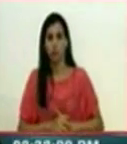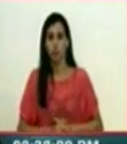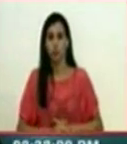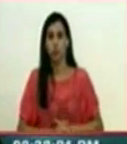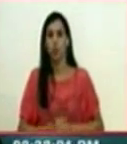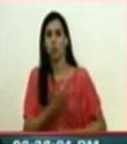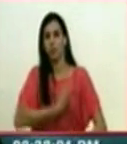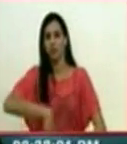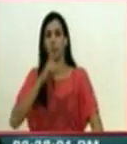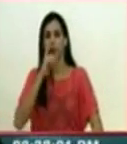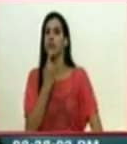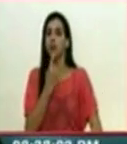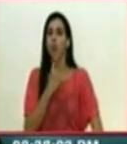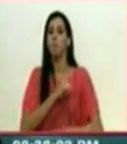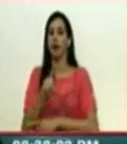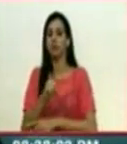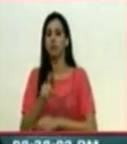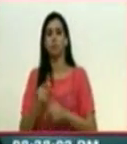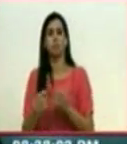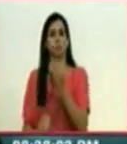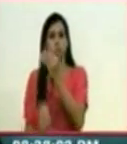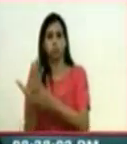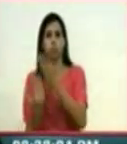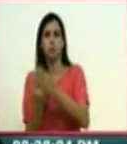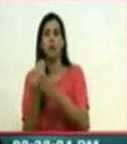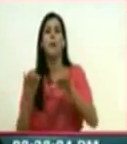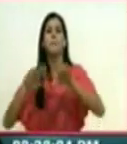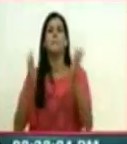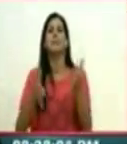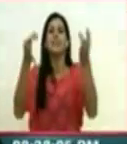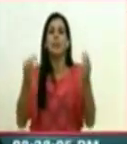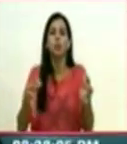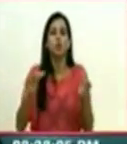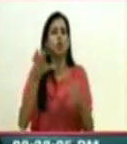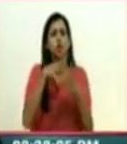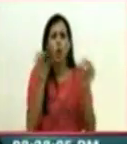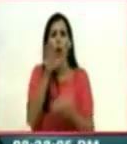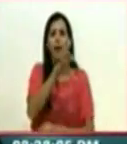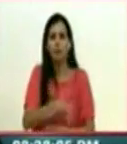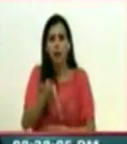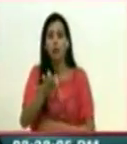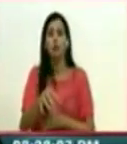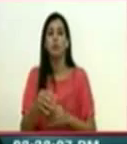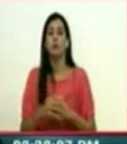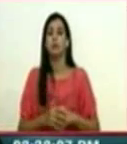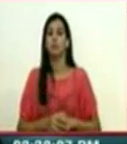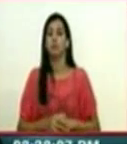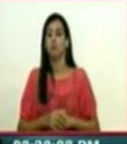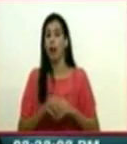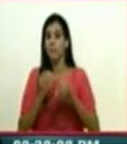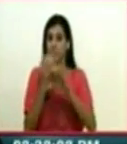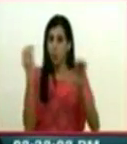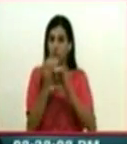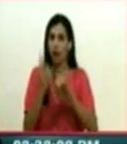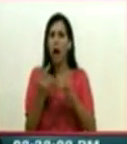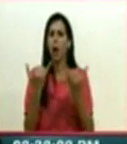El presidente informó que ha ordenado la instalación de mesas de seguridad en todos los estados del país del sector transporte. Añadió que